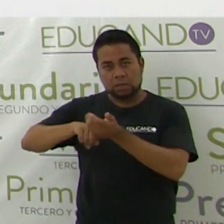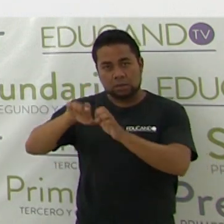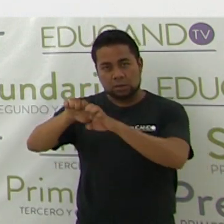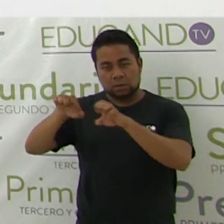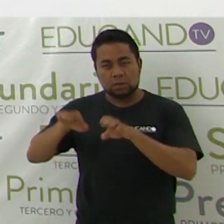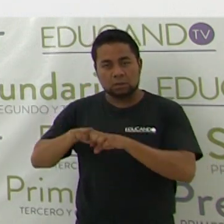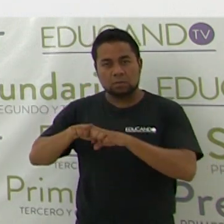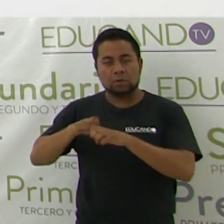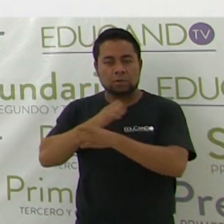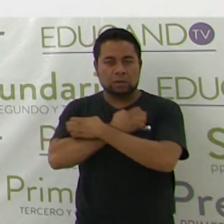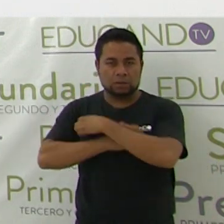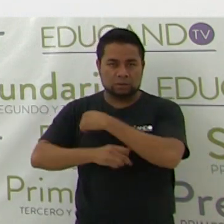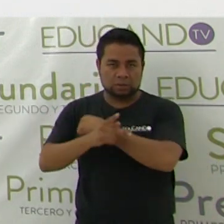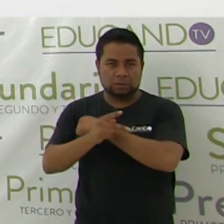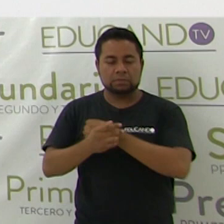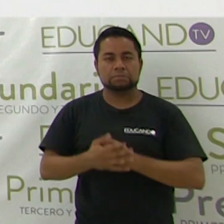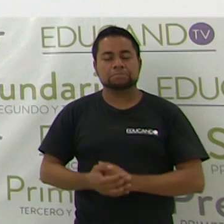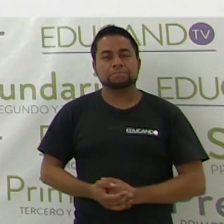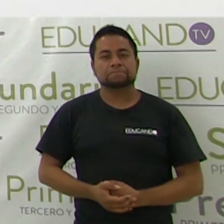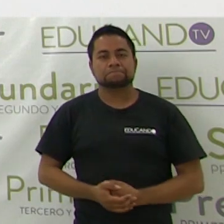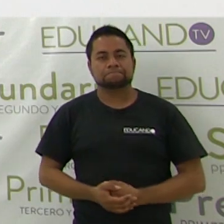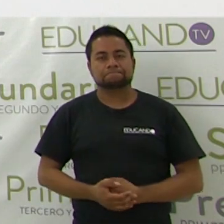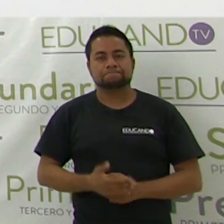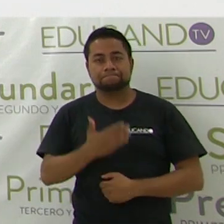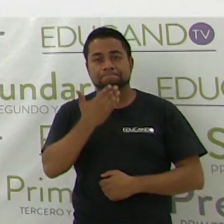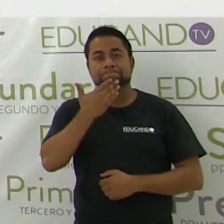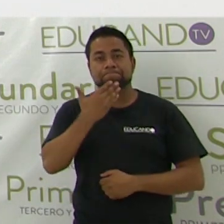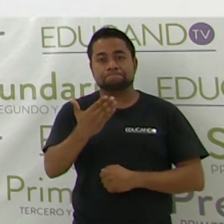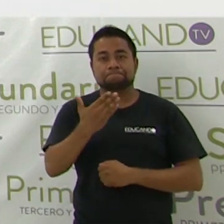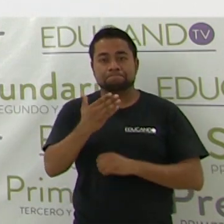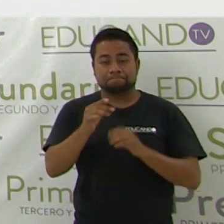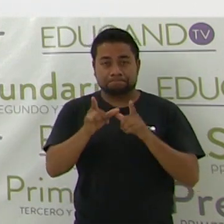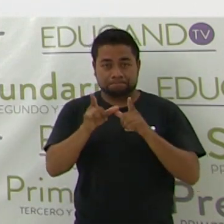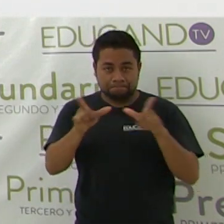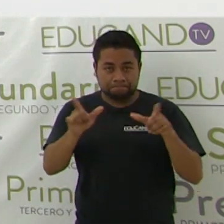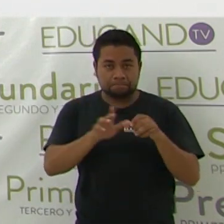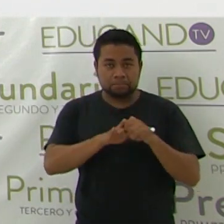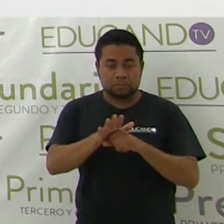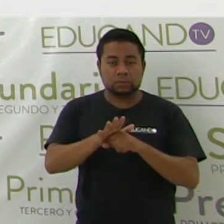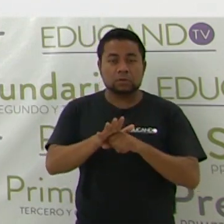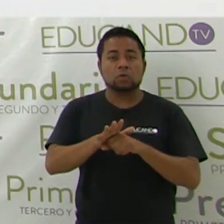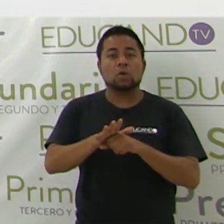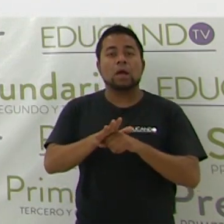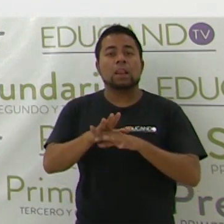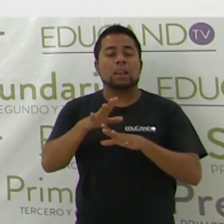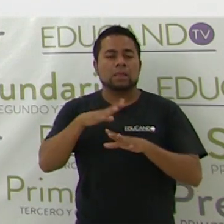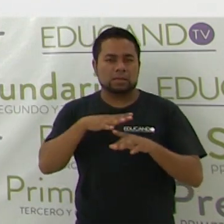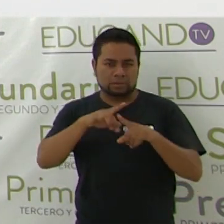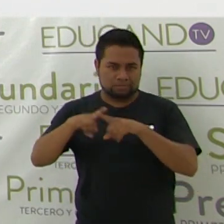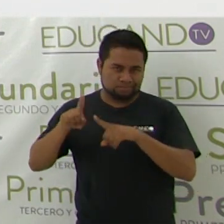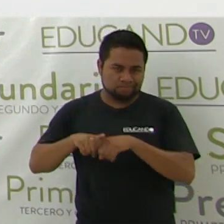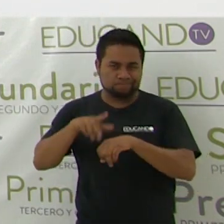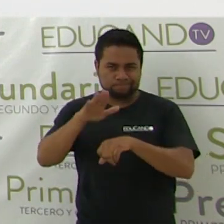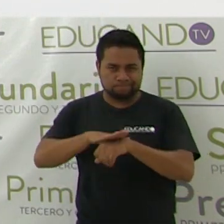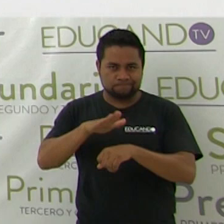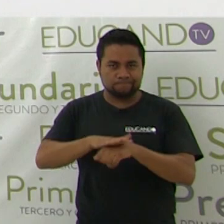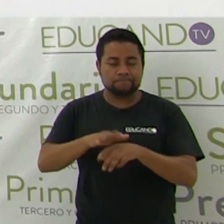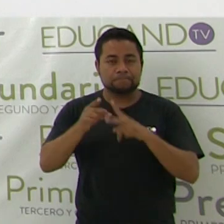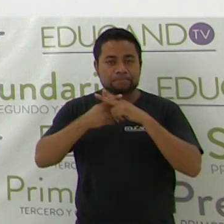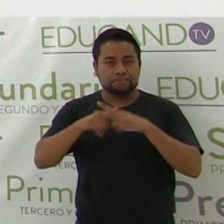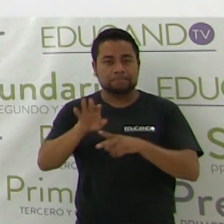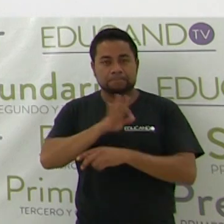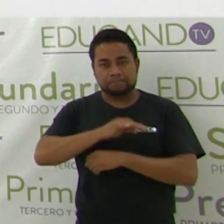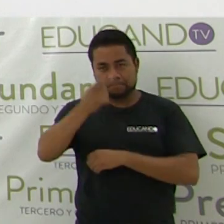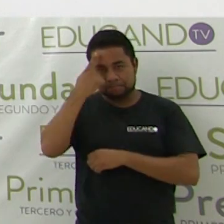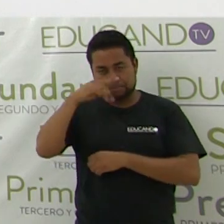de Educando TV. Pues bien, hechas las invitaciones, entonces vamos a adentrarnos en